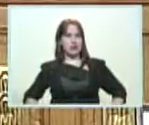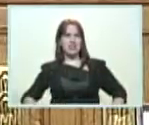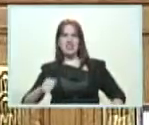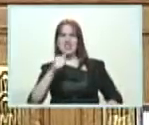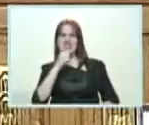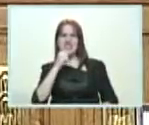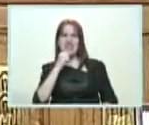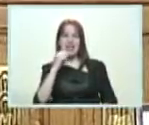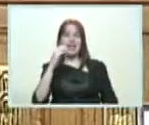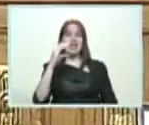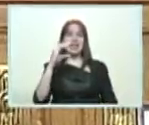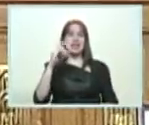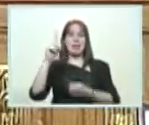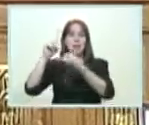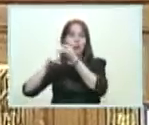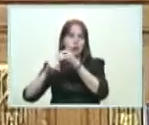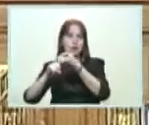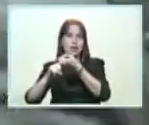Cilia.